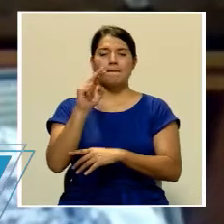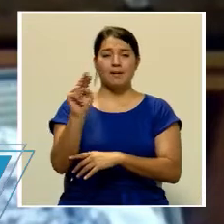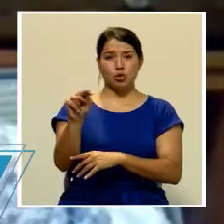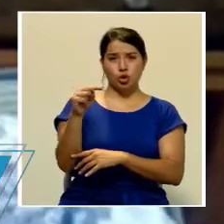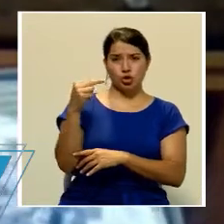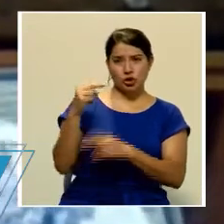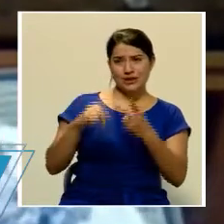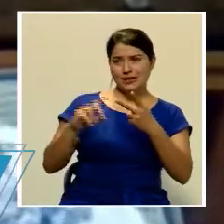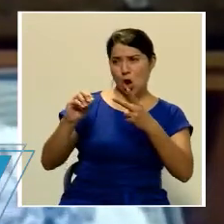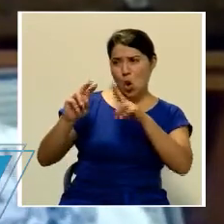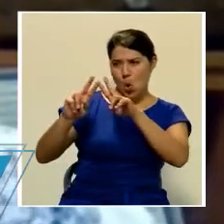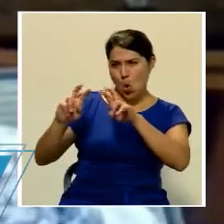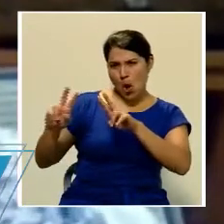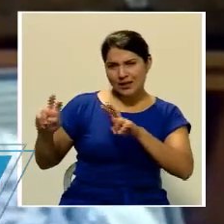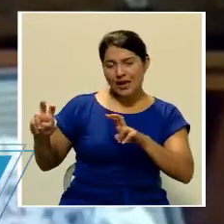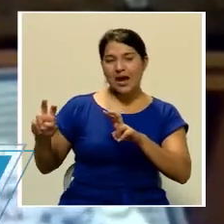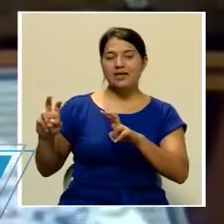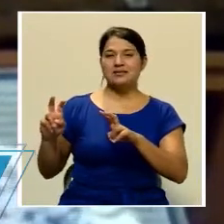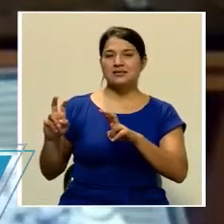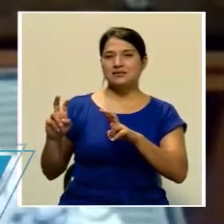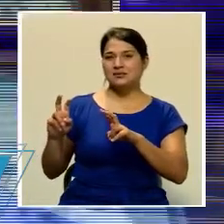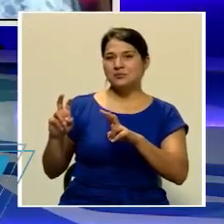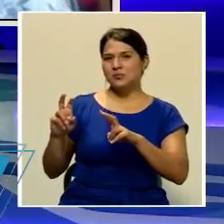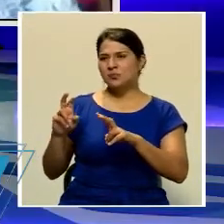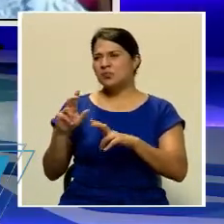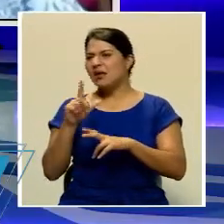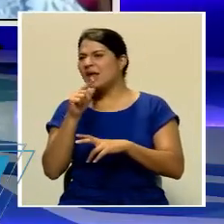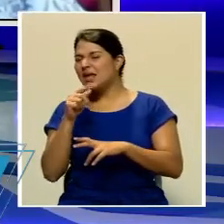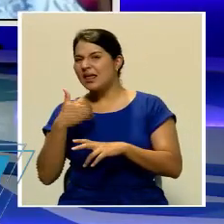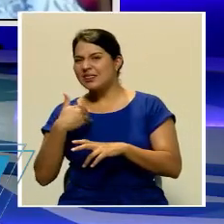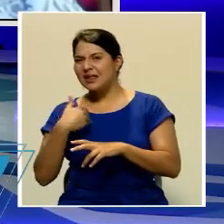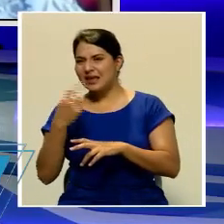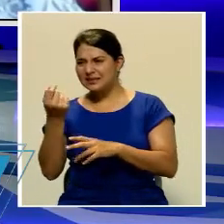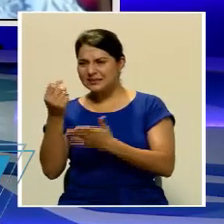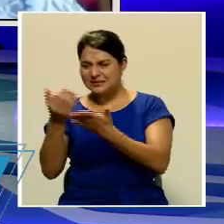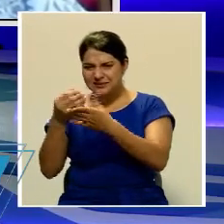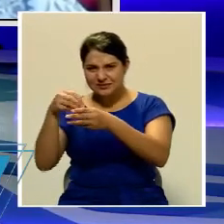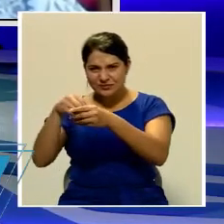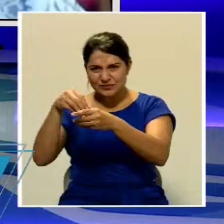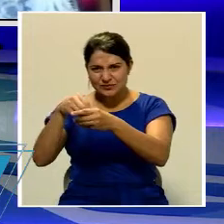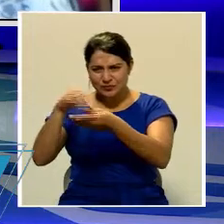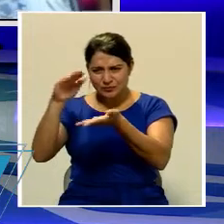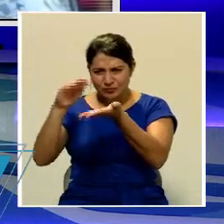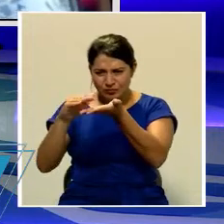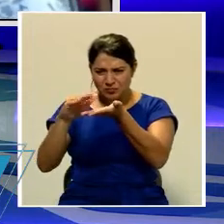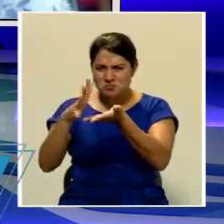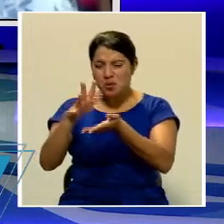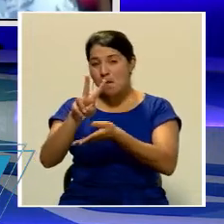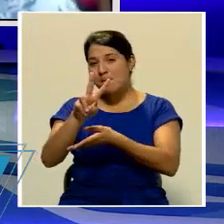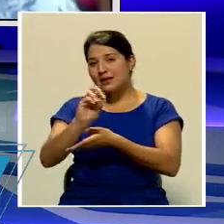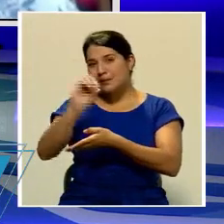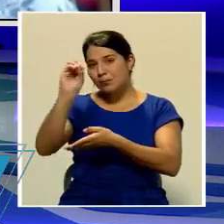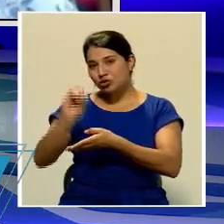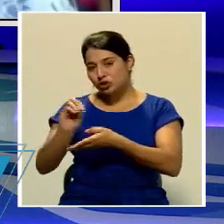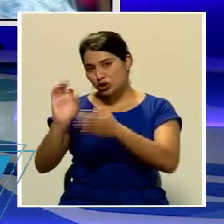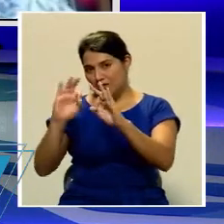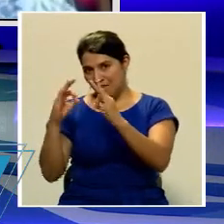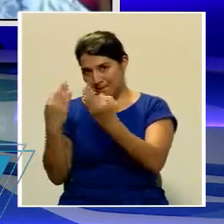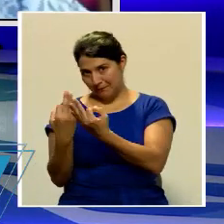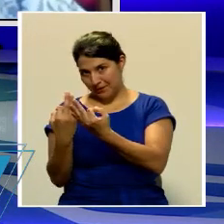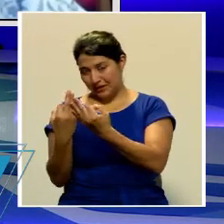de los quintiles de ingresos más bajos, que sería como el 20% de las familias con los ingresos más bajos versus